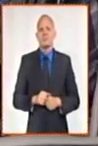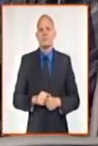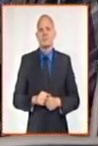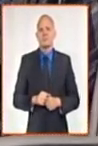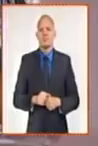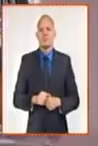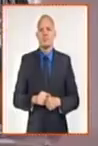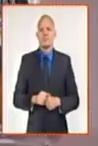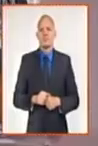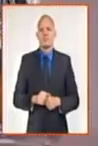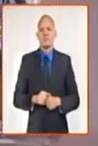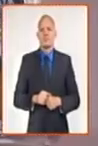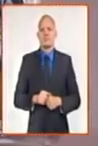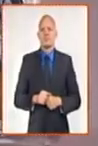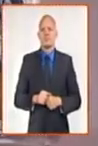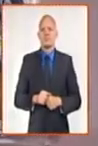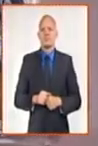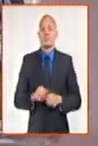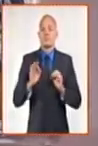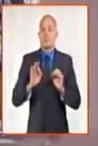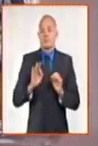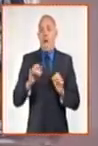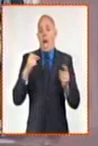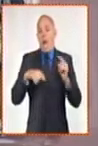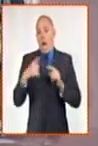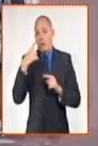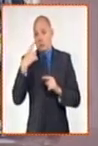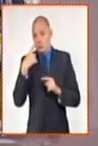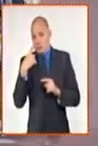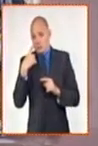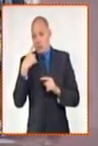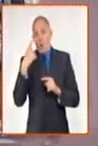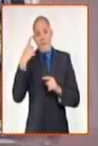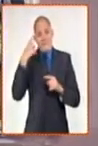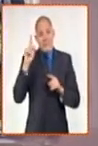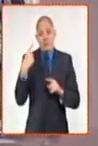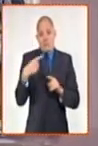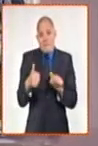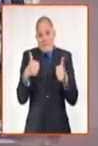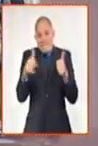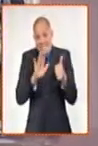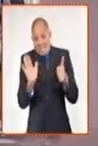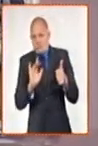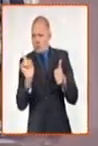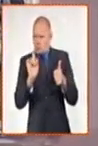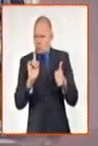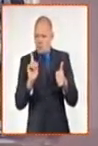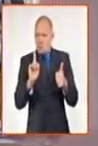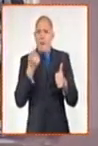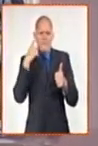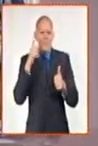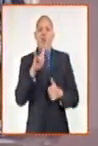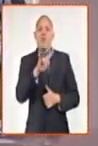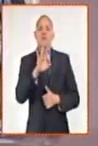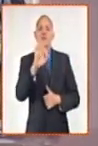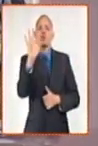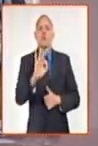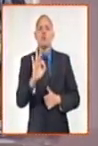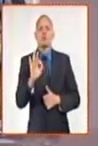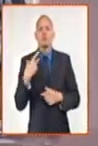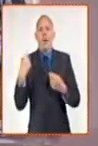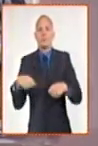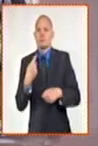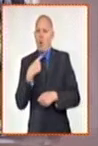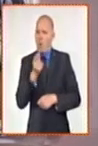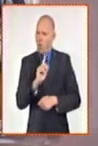buena desde el punto de vista del servicio eléctrico, aunque la tarea no sea por cumplida hasta que el último consumidor no tenga servicio.